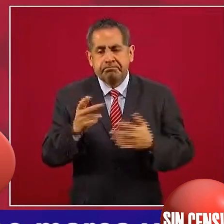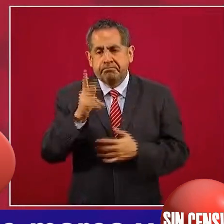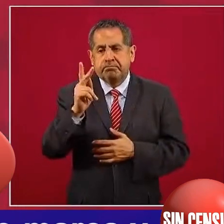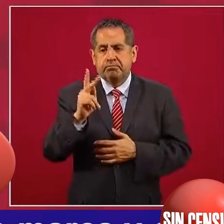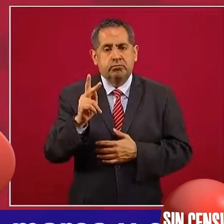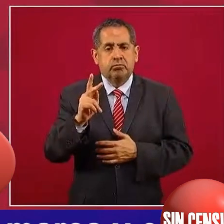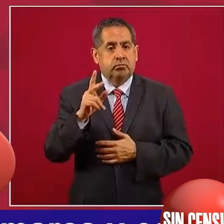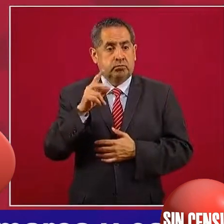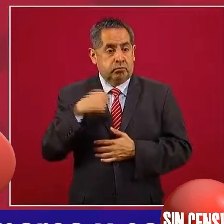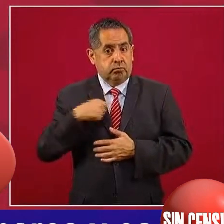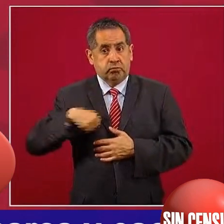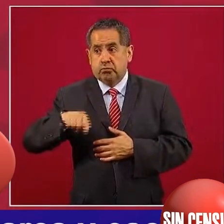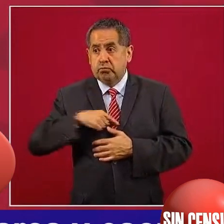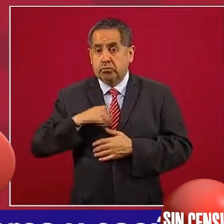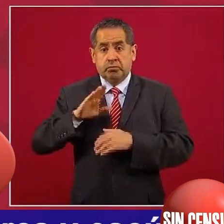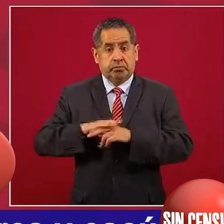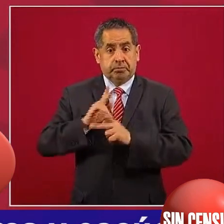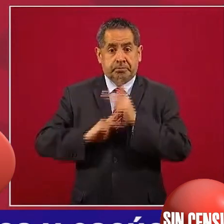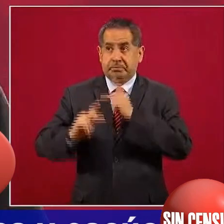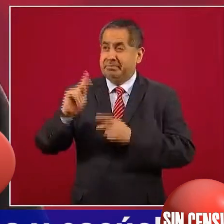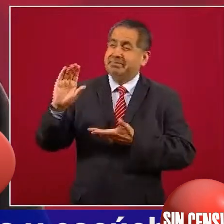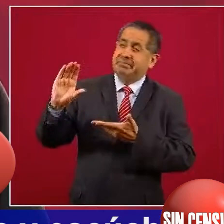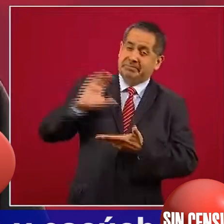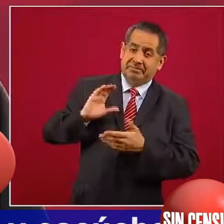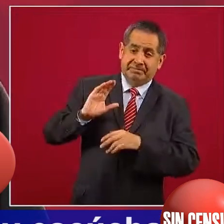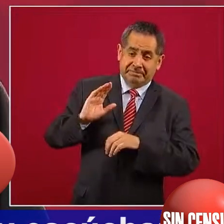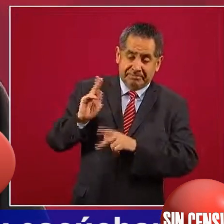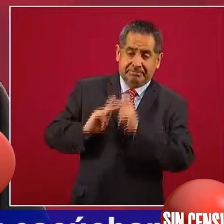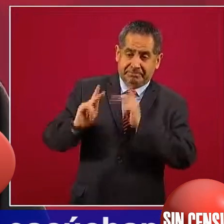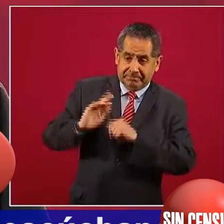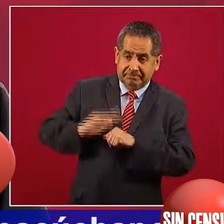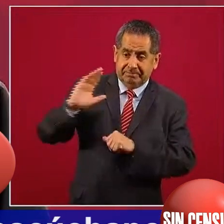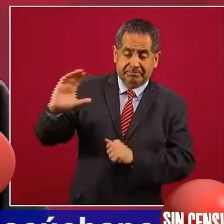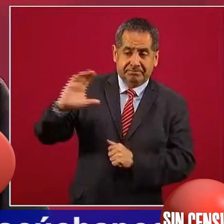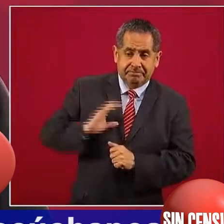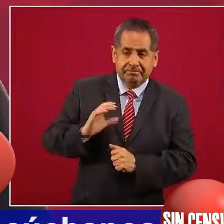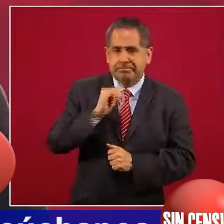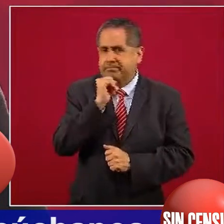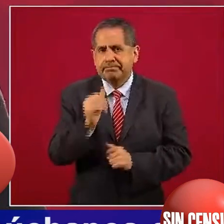no nos hemos endeudado